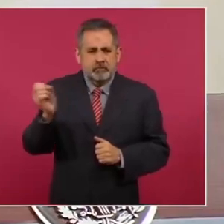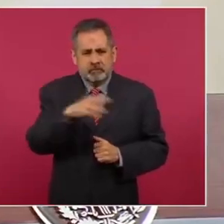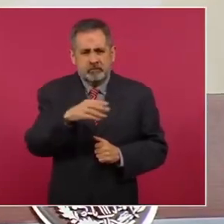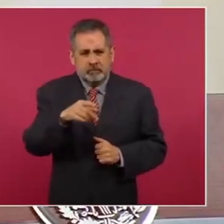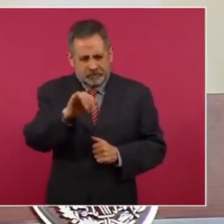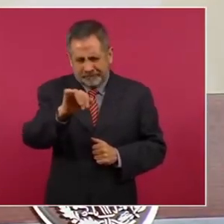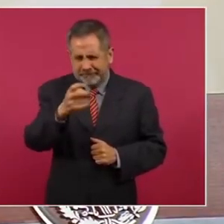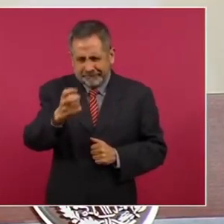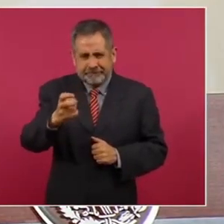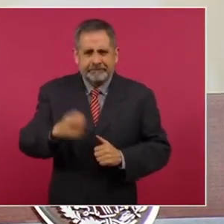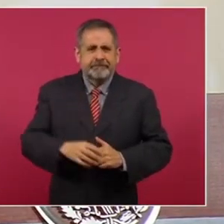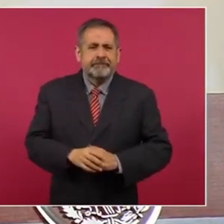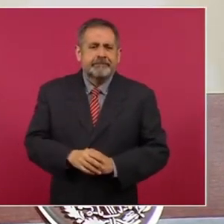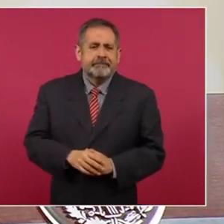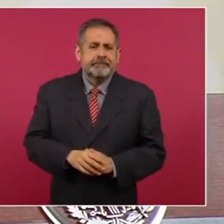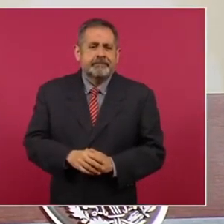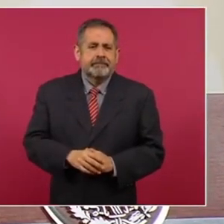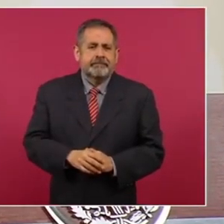Sí,